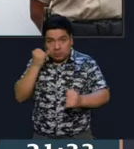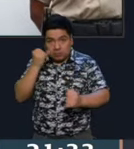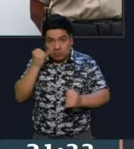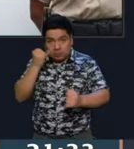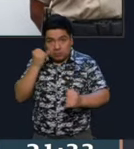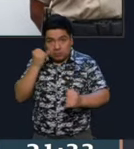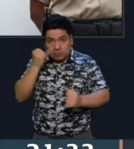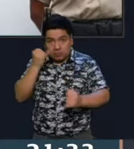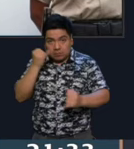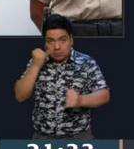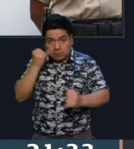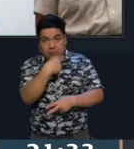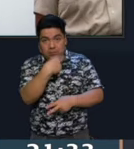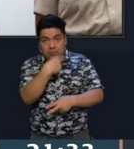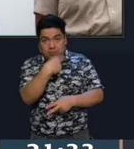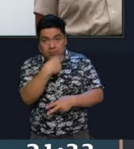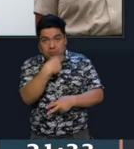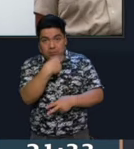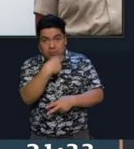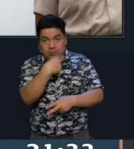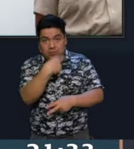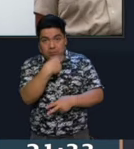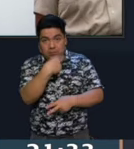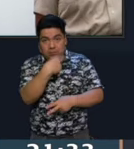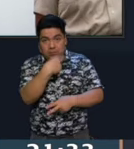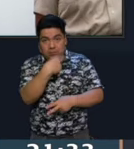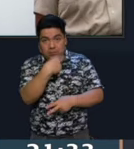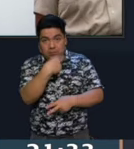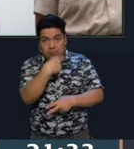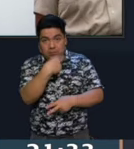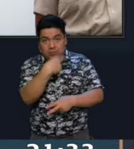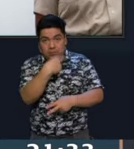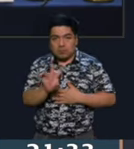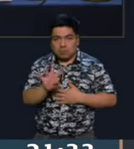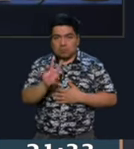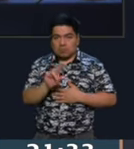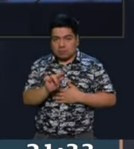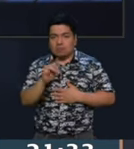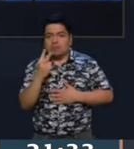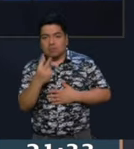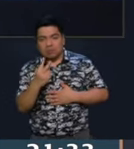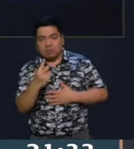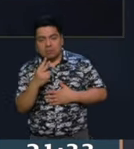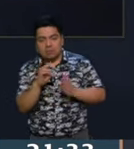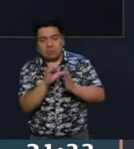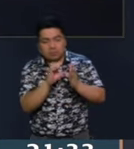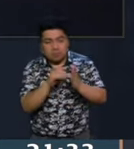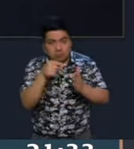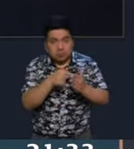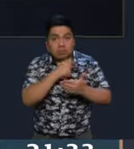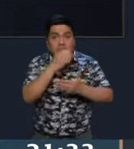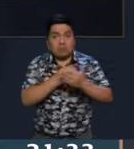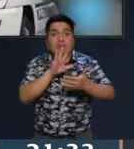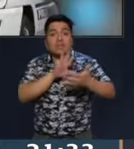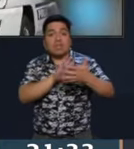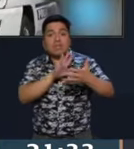Braulio, no solamente el marco jurídico internacional, sino su propio marco legal, porque viola el